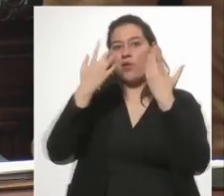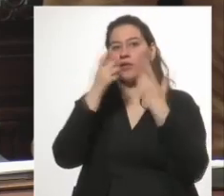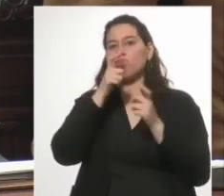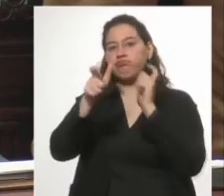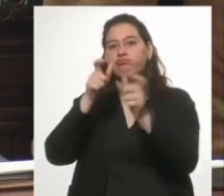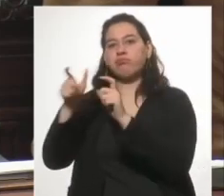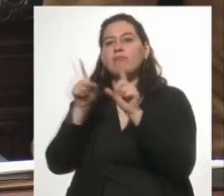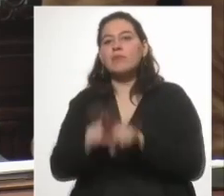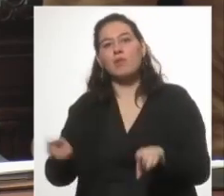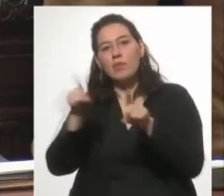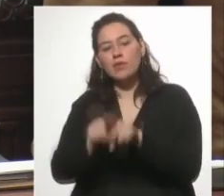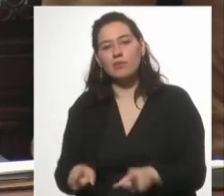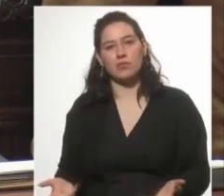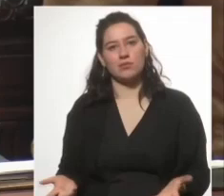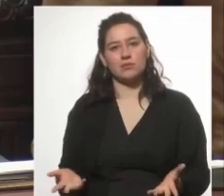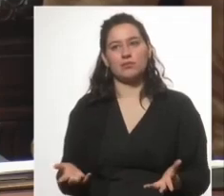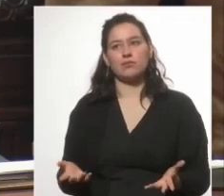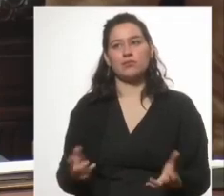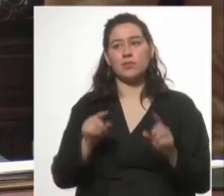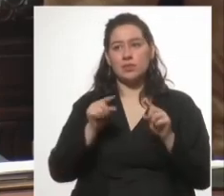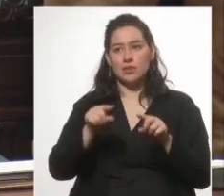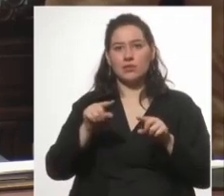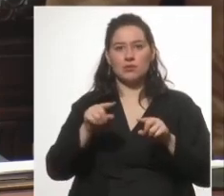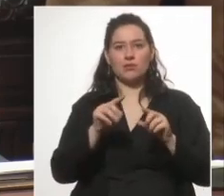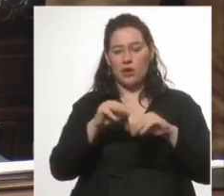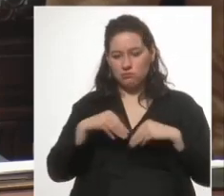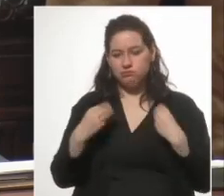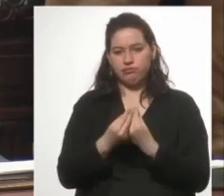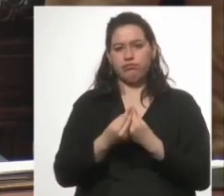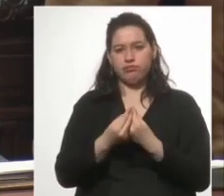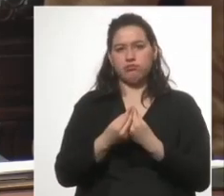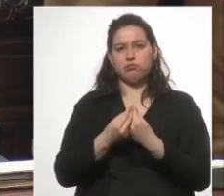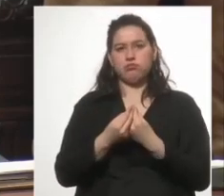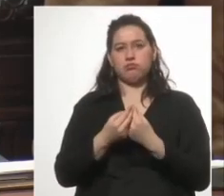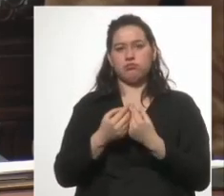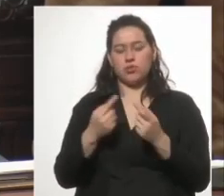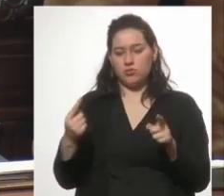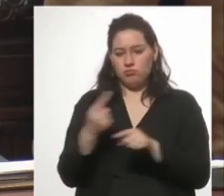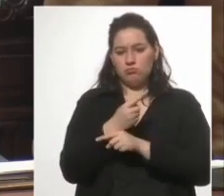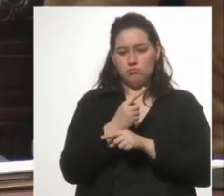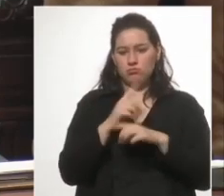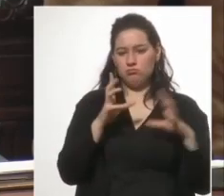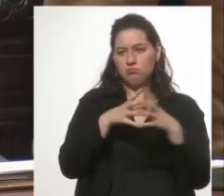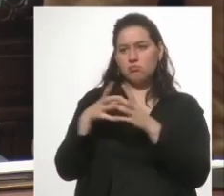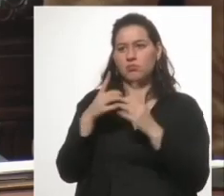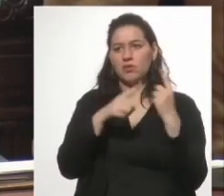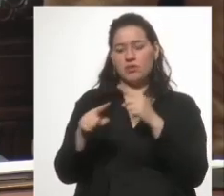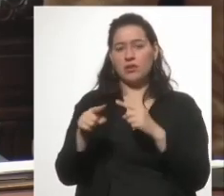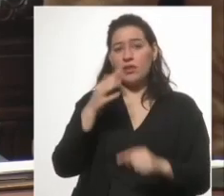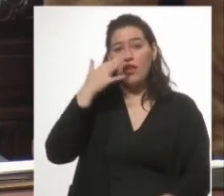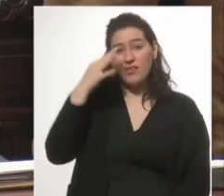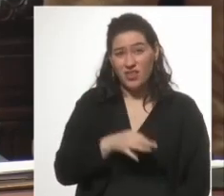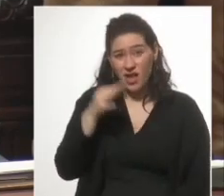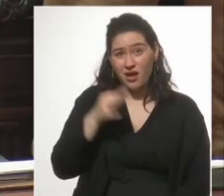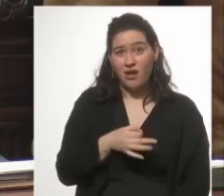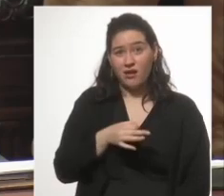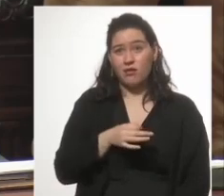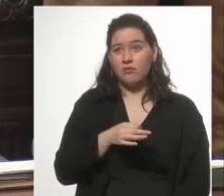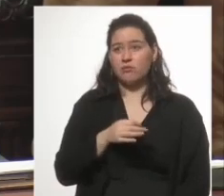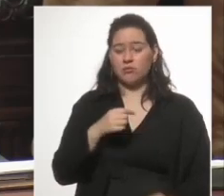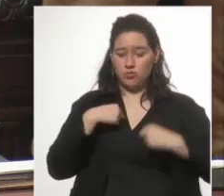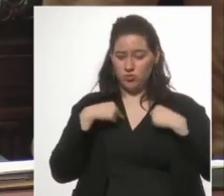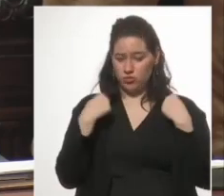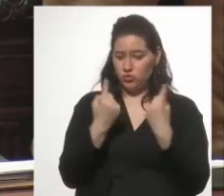ideas, de neto corte totalitario y destructora de nuestras instituciones. Lo cierto es que no